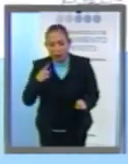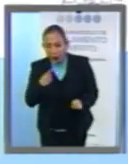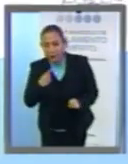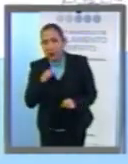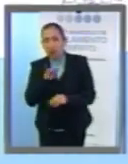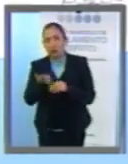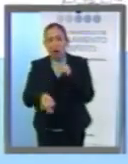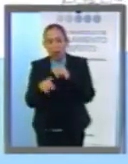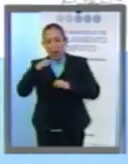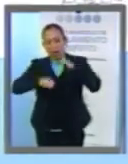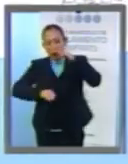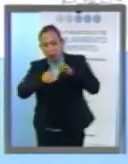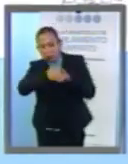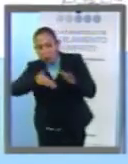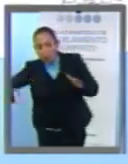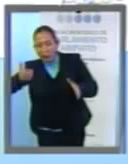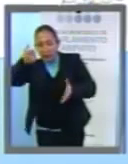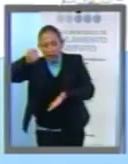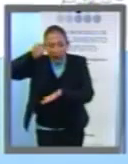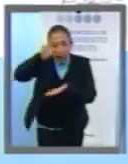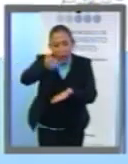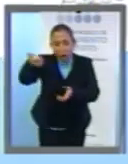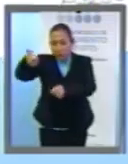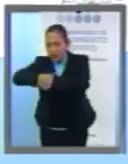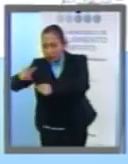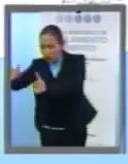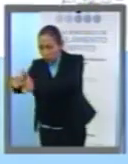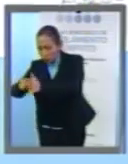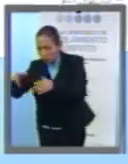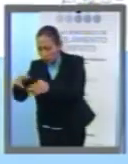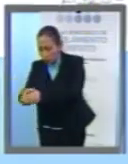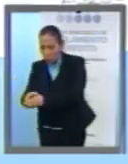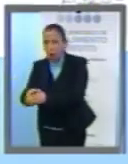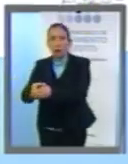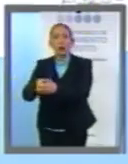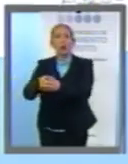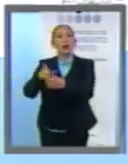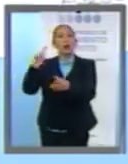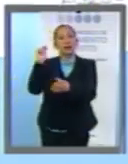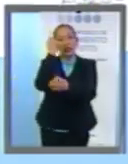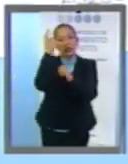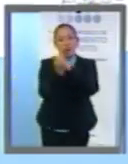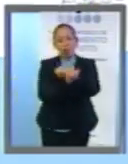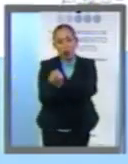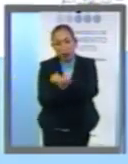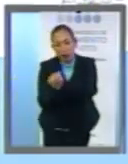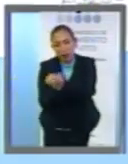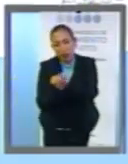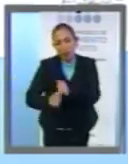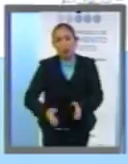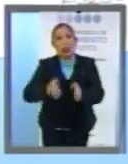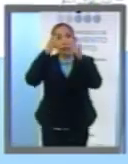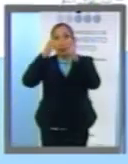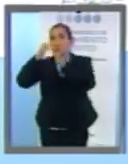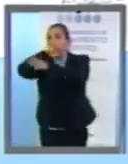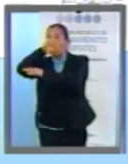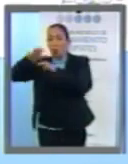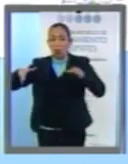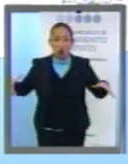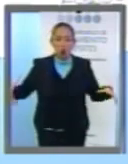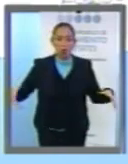la infraestructura presupuestal, administrativa, tecnológica y de infraestructura que se requiera.